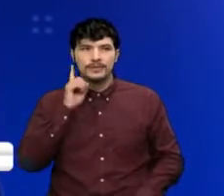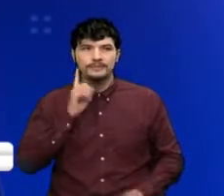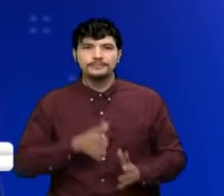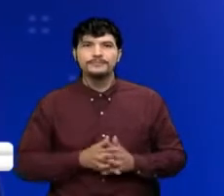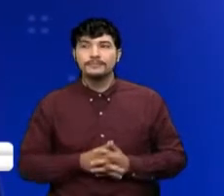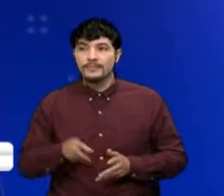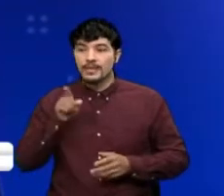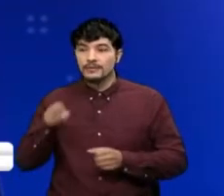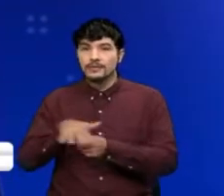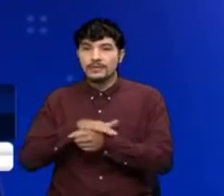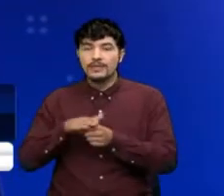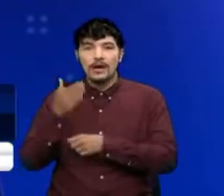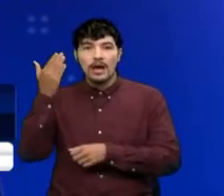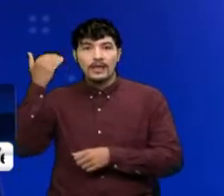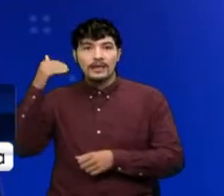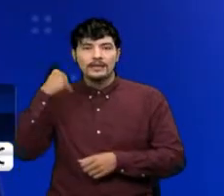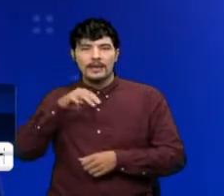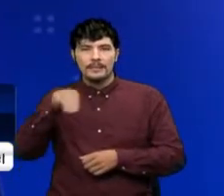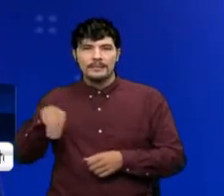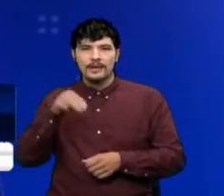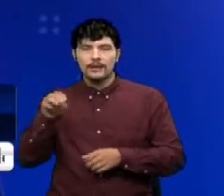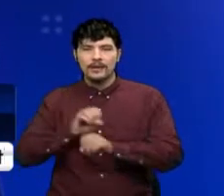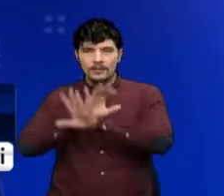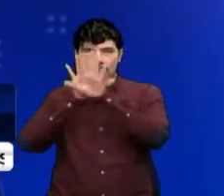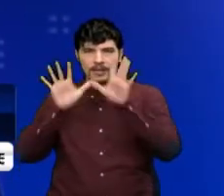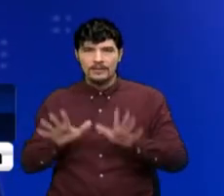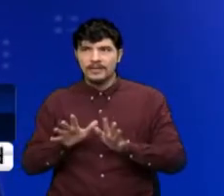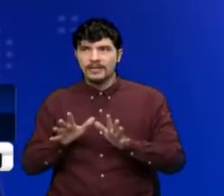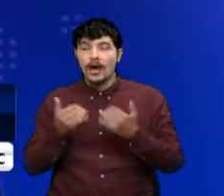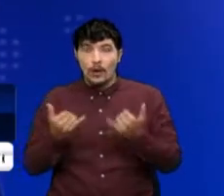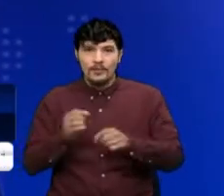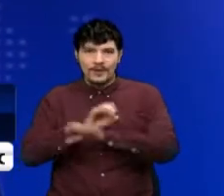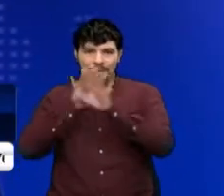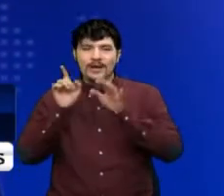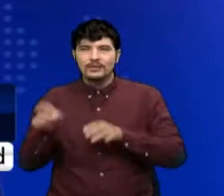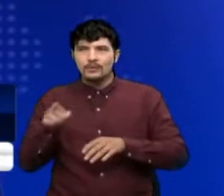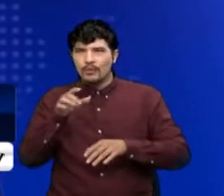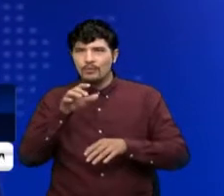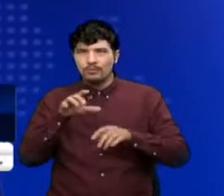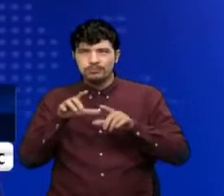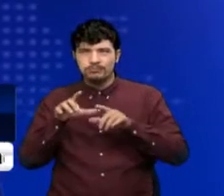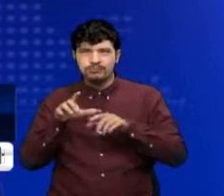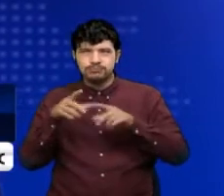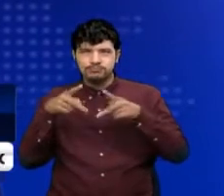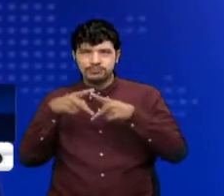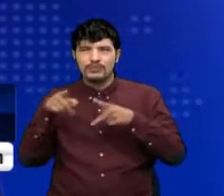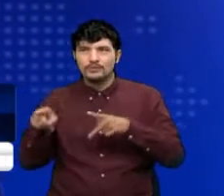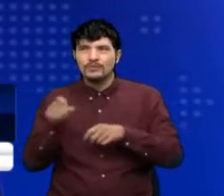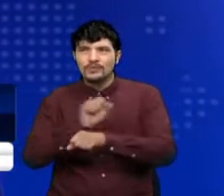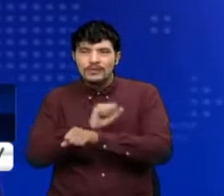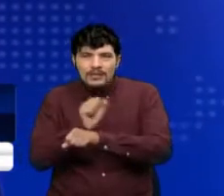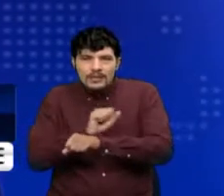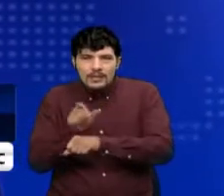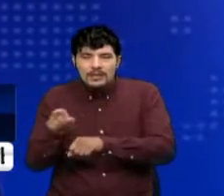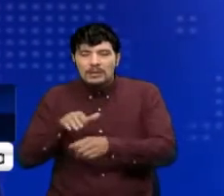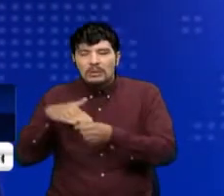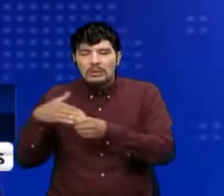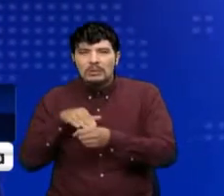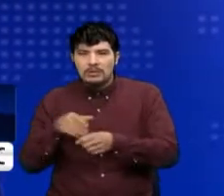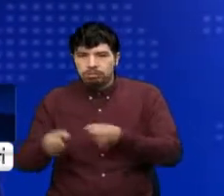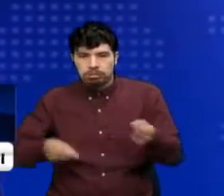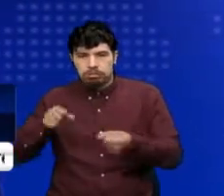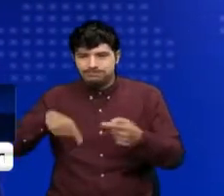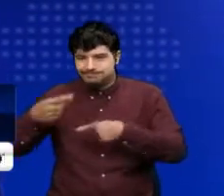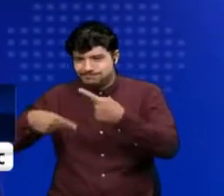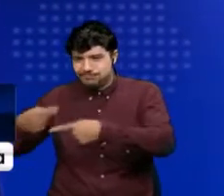El hecho se presentó este miércoles en la mañana. El conductor de una volqueta de placas IOD 520 de Chevrolet C70 modelo 82 perdió el control